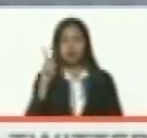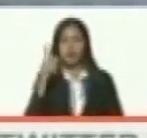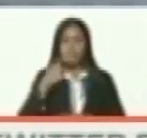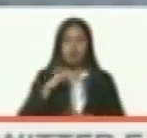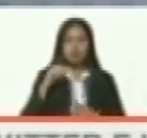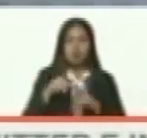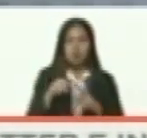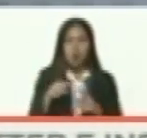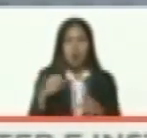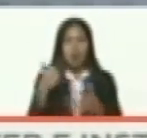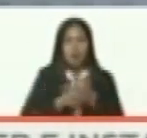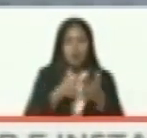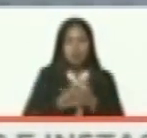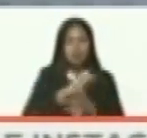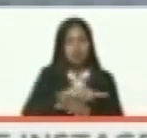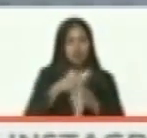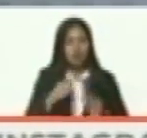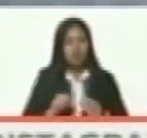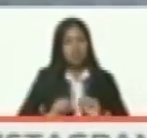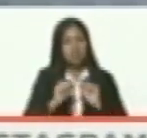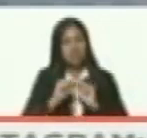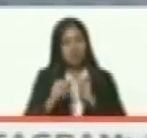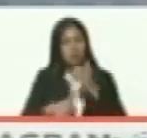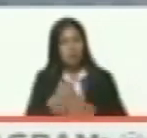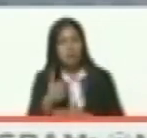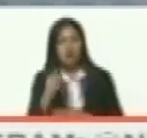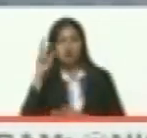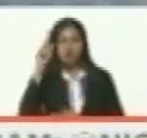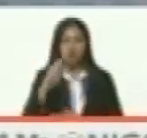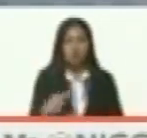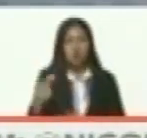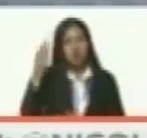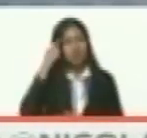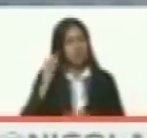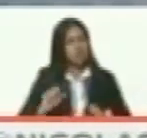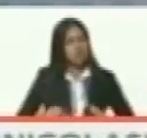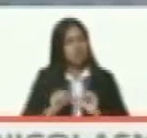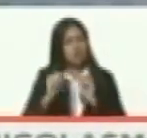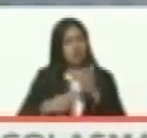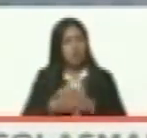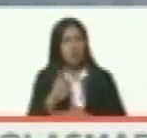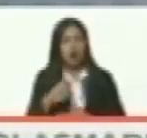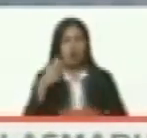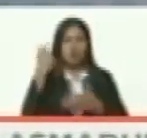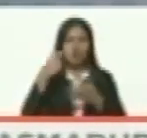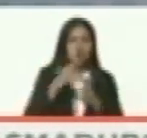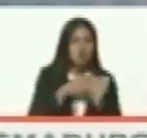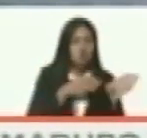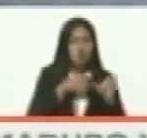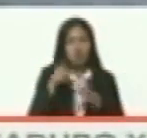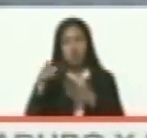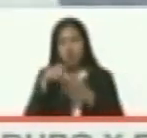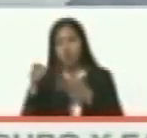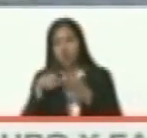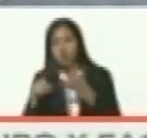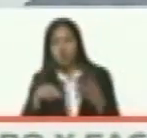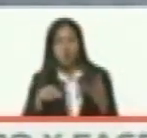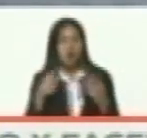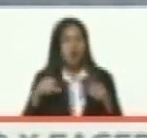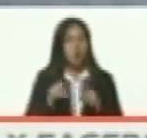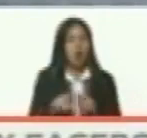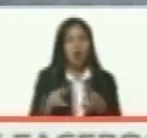medio de la batalla intensa avanzamos. Todos los días avanzamos. Por aquí, por allá,